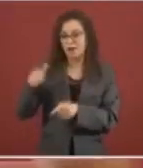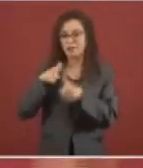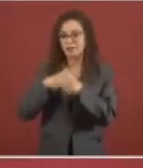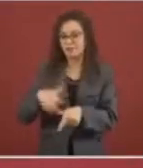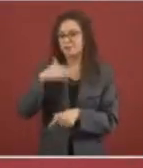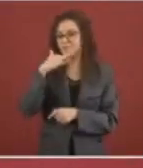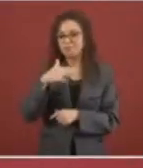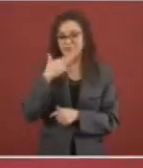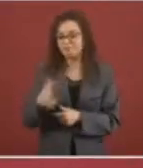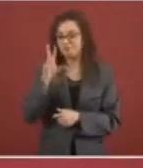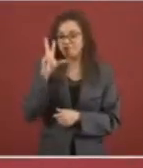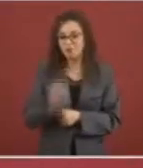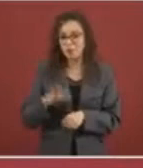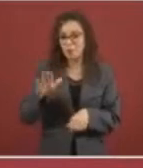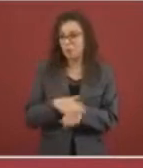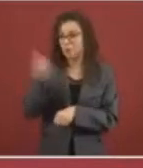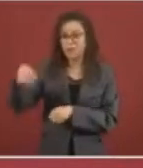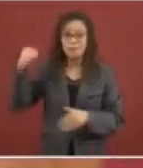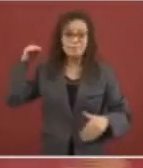modelo fracasó